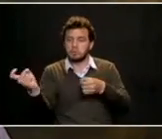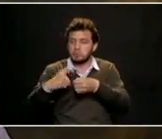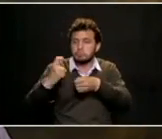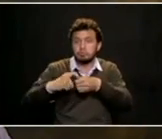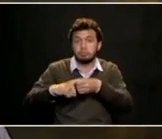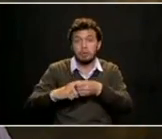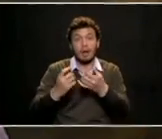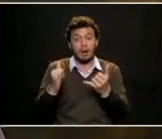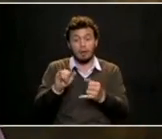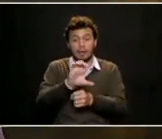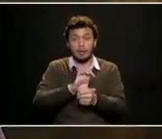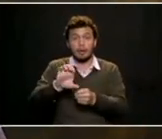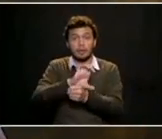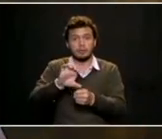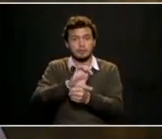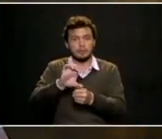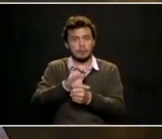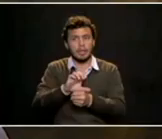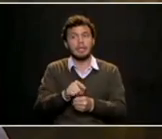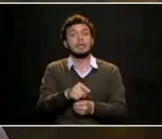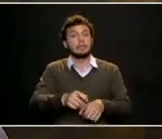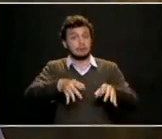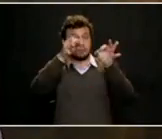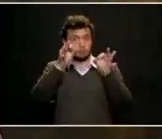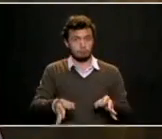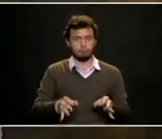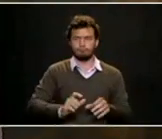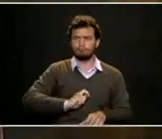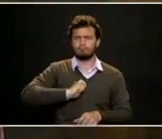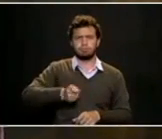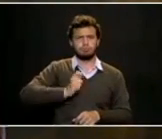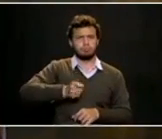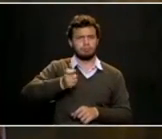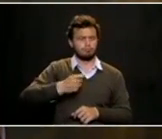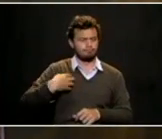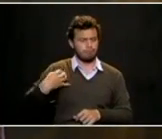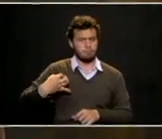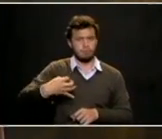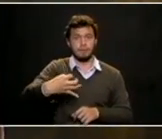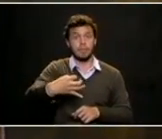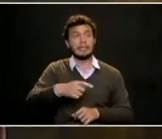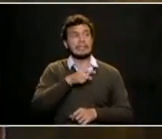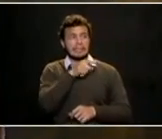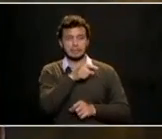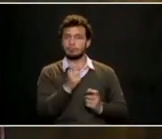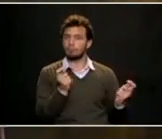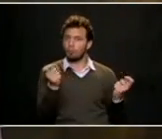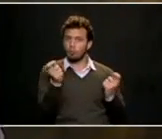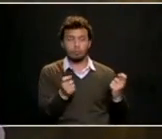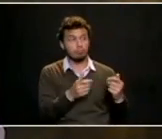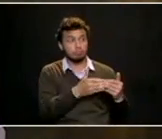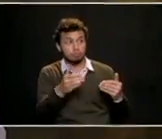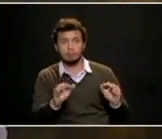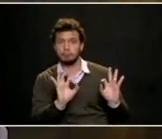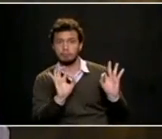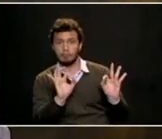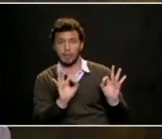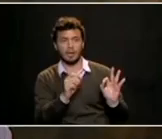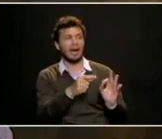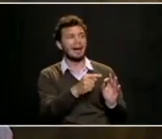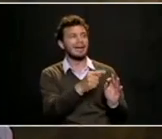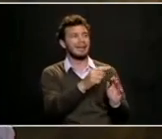EPS en la ciudad que atiende y paga el sistema cumplidamente. Entonces, seguirla manejando bien y no la vamos a vender. Y en